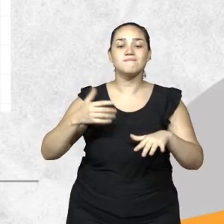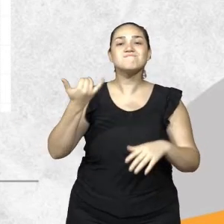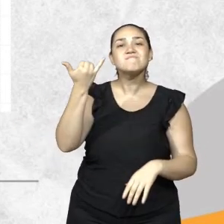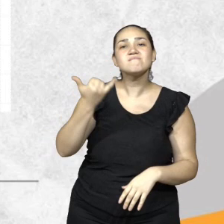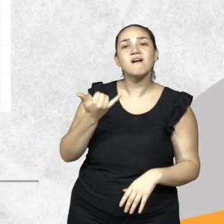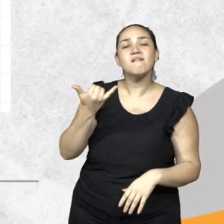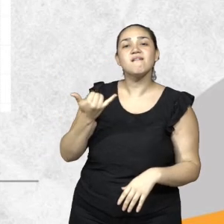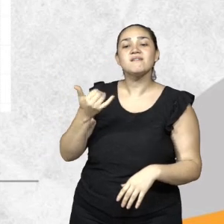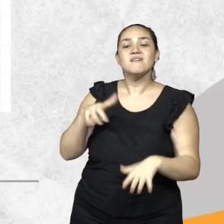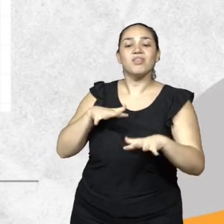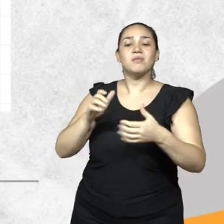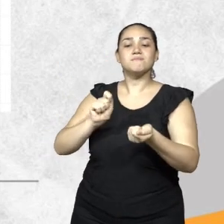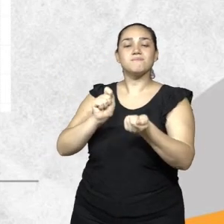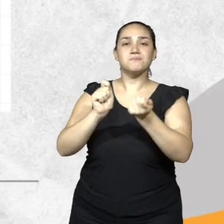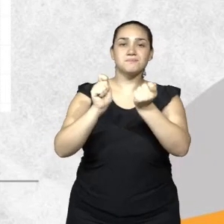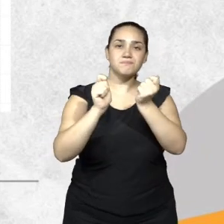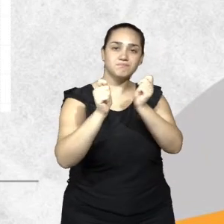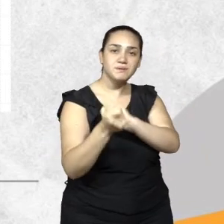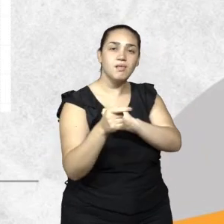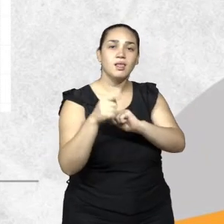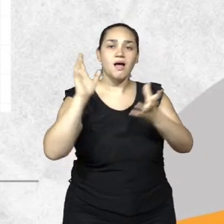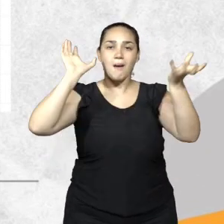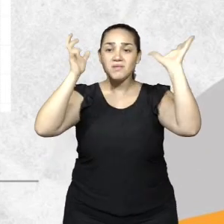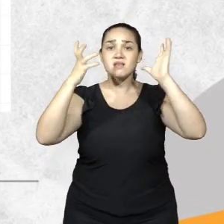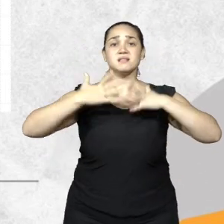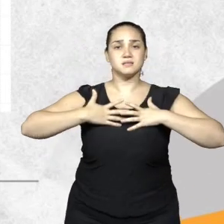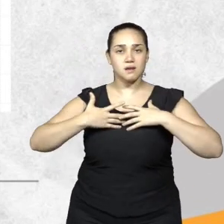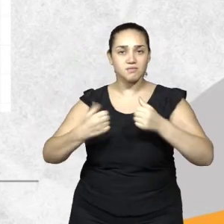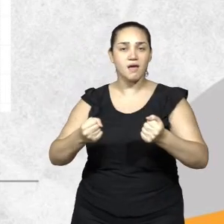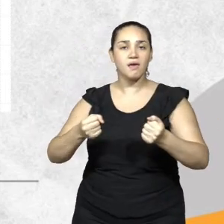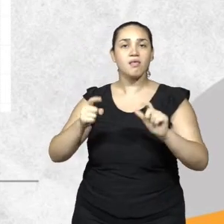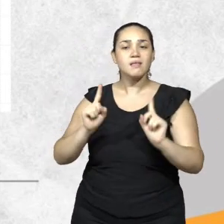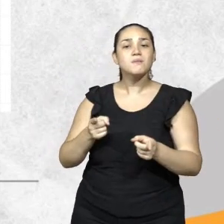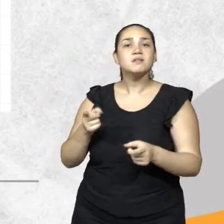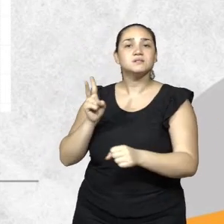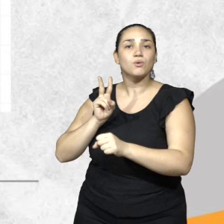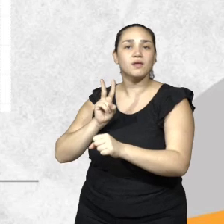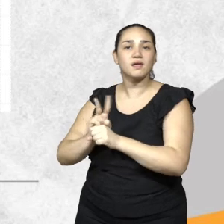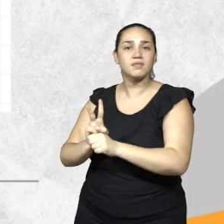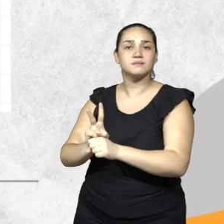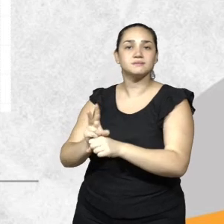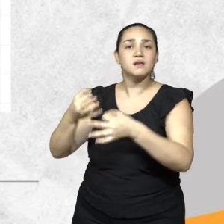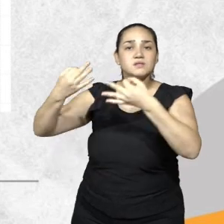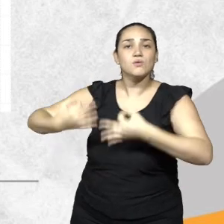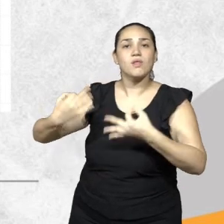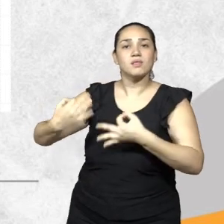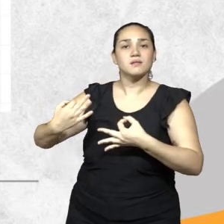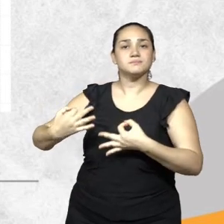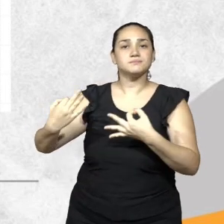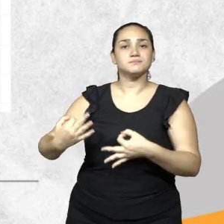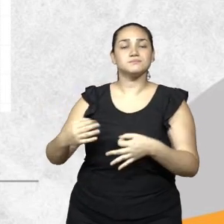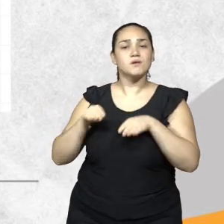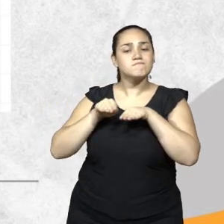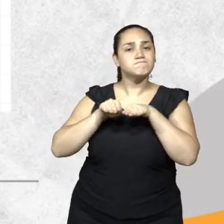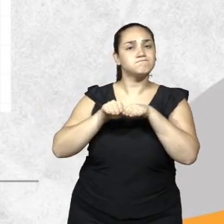ir adaptándose a la legislación ambiental, sanitaria y de seguridad que se vaya promulgando con el tiempo.